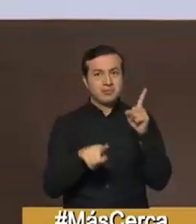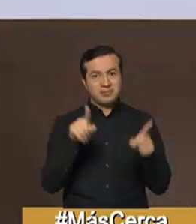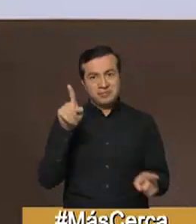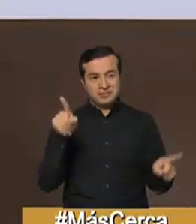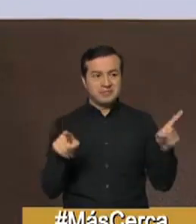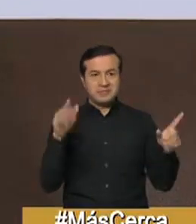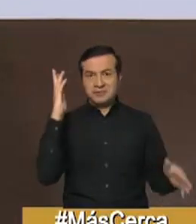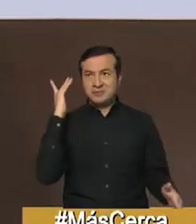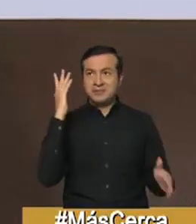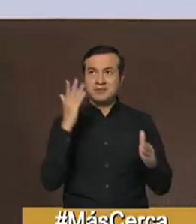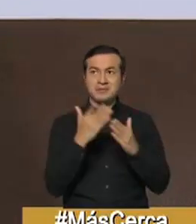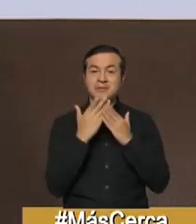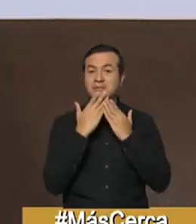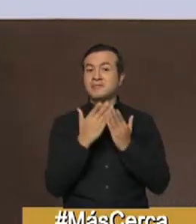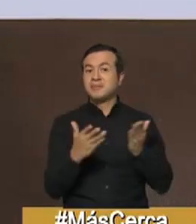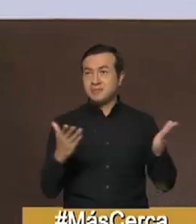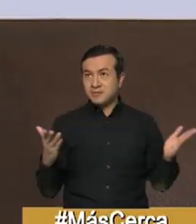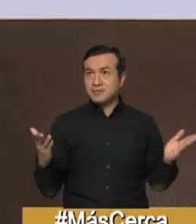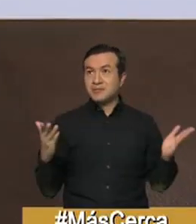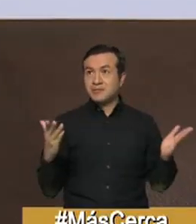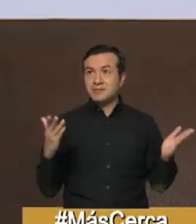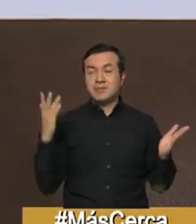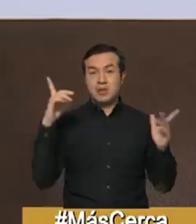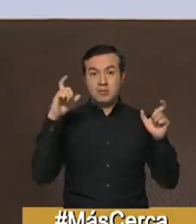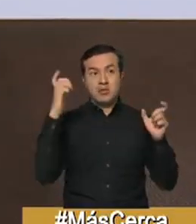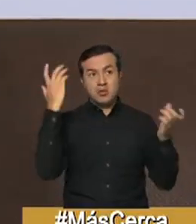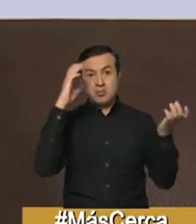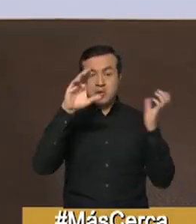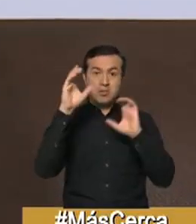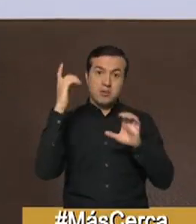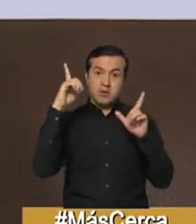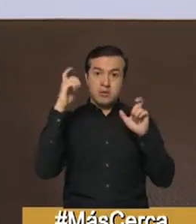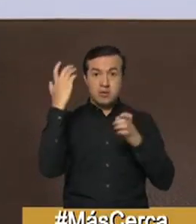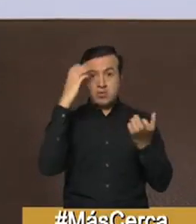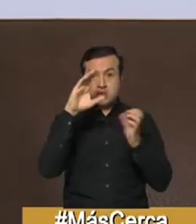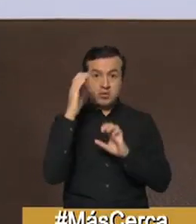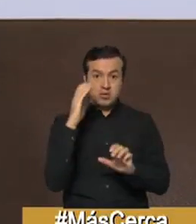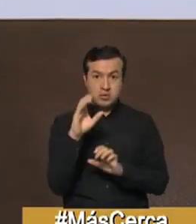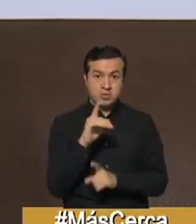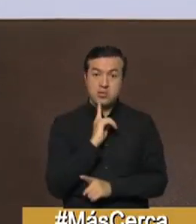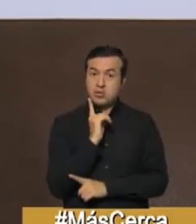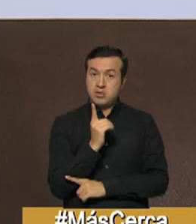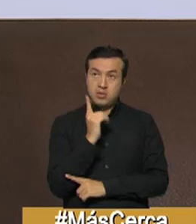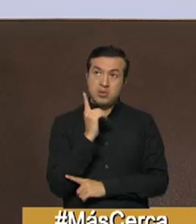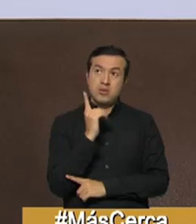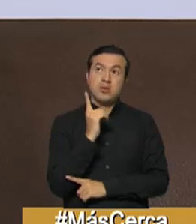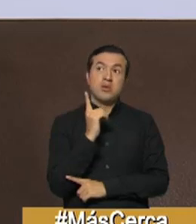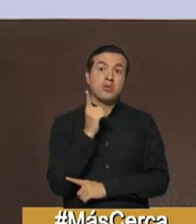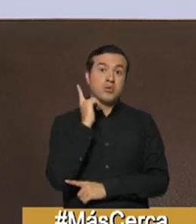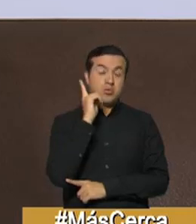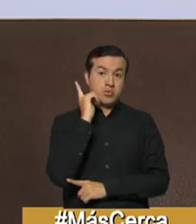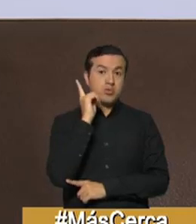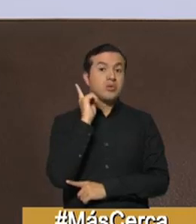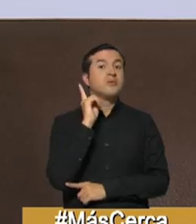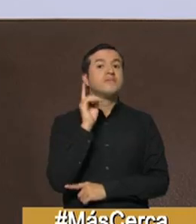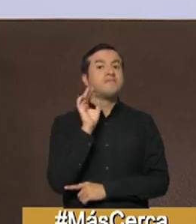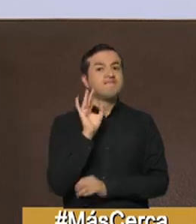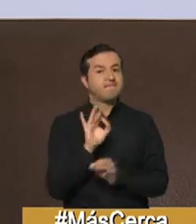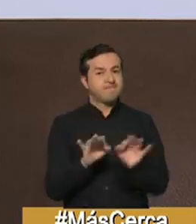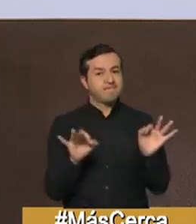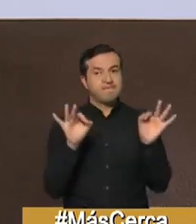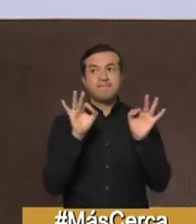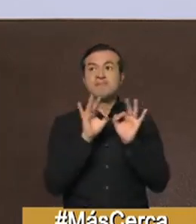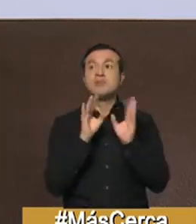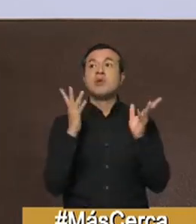servido las fotografías que han enviado los tuiteros, y una que es muy importante es